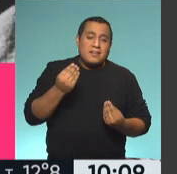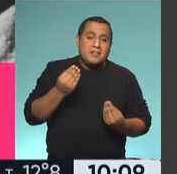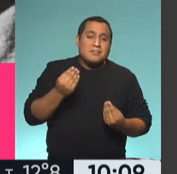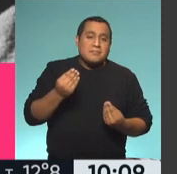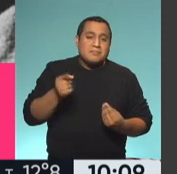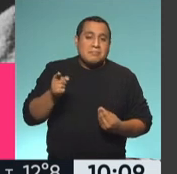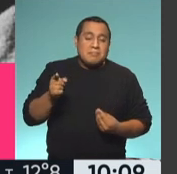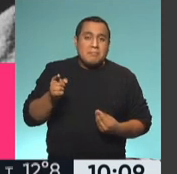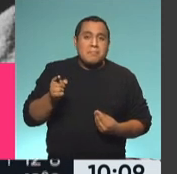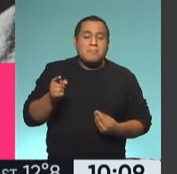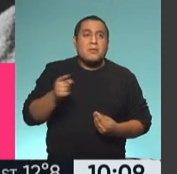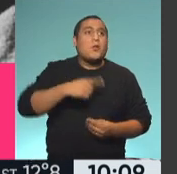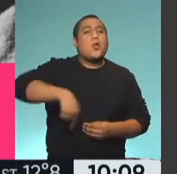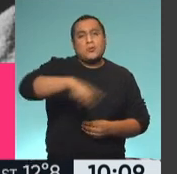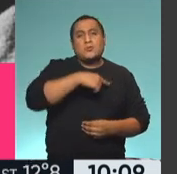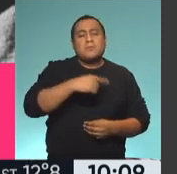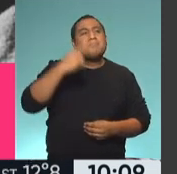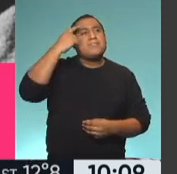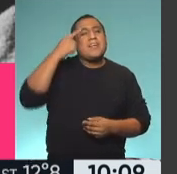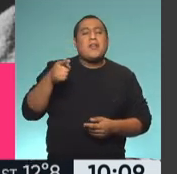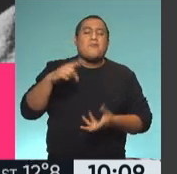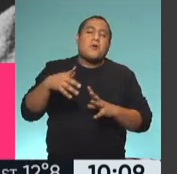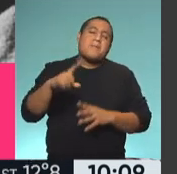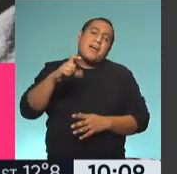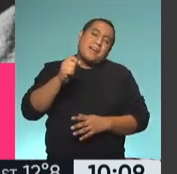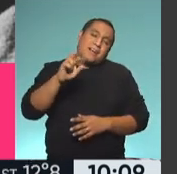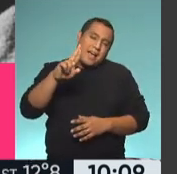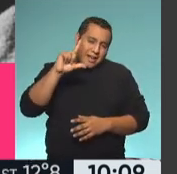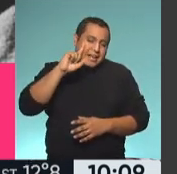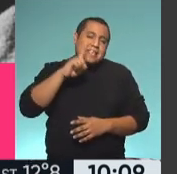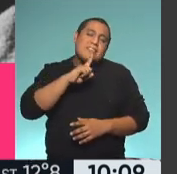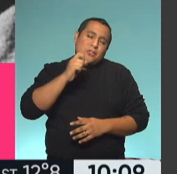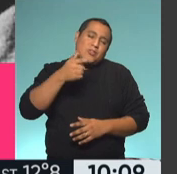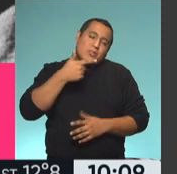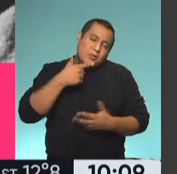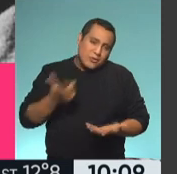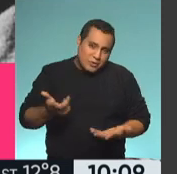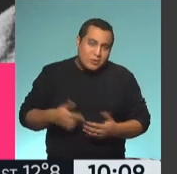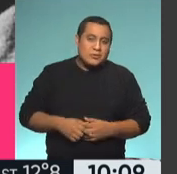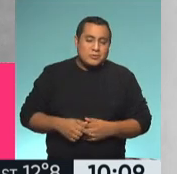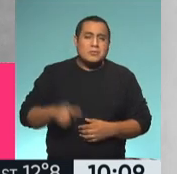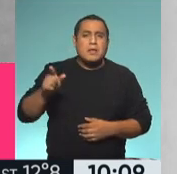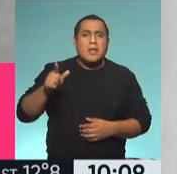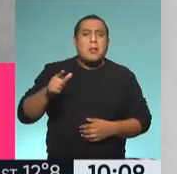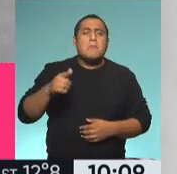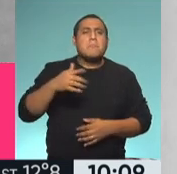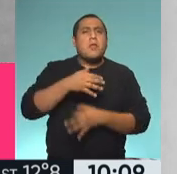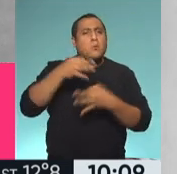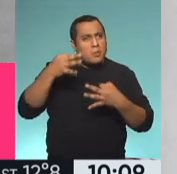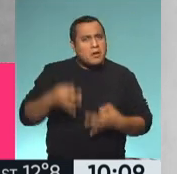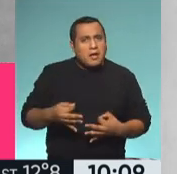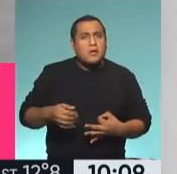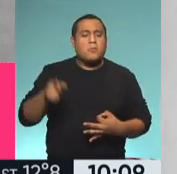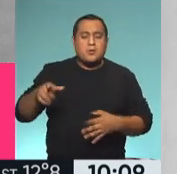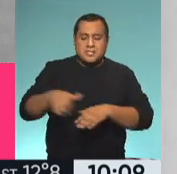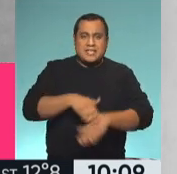Carlitos, para nosotros, ese entrañable vagabundo de modales refinados, sus zapatones,